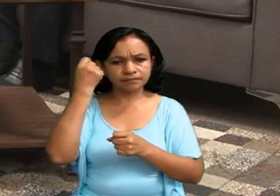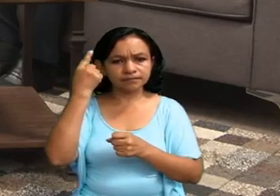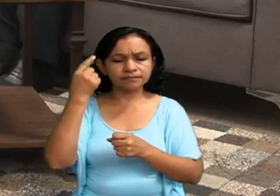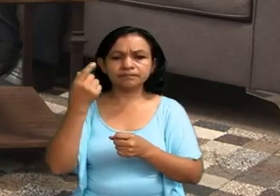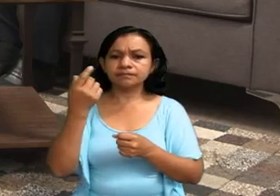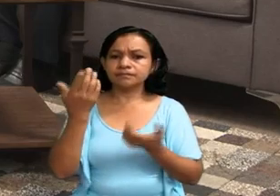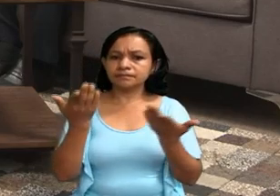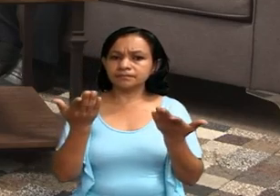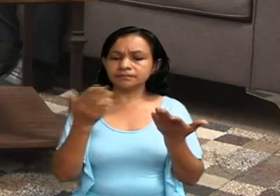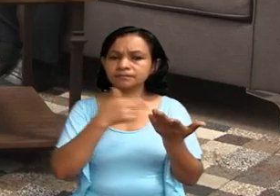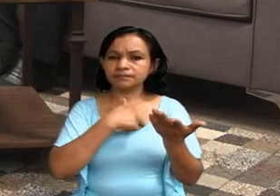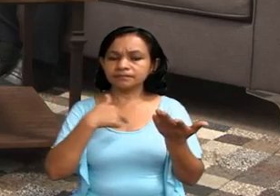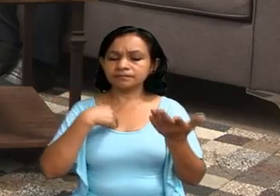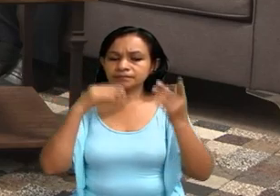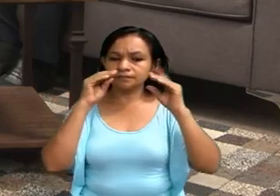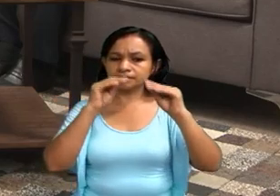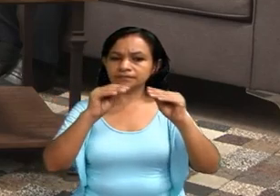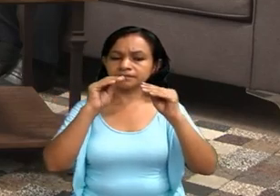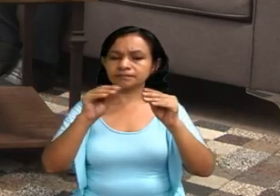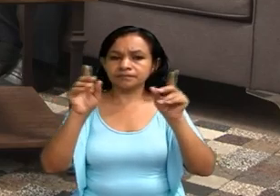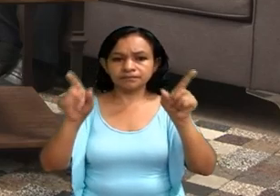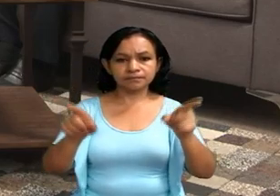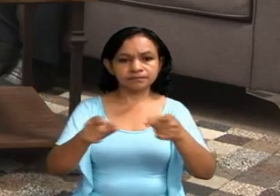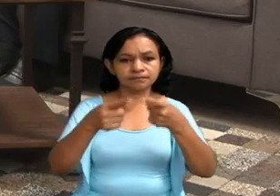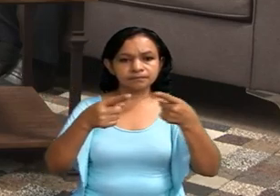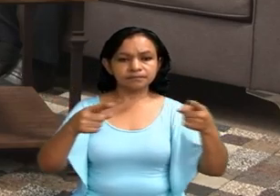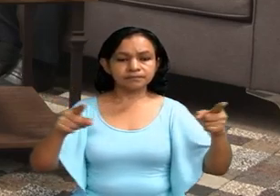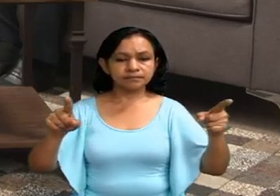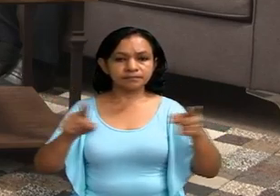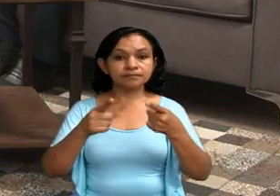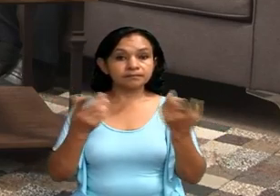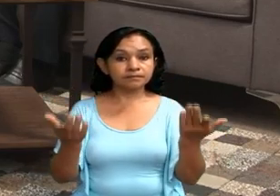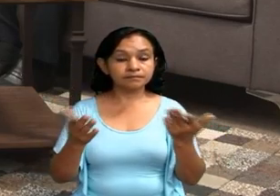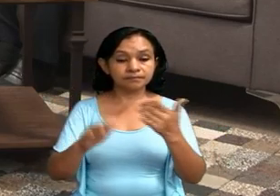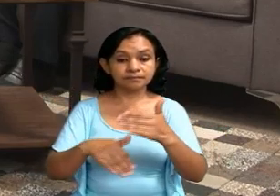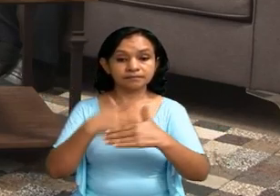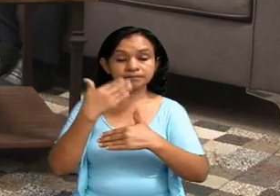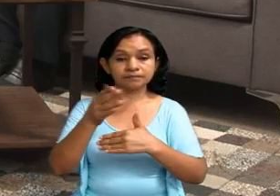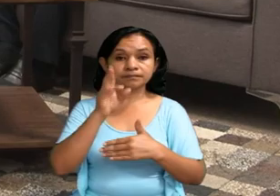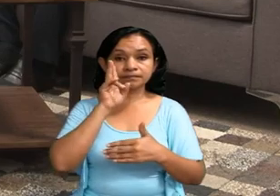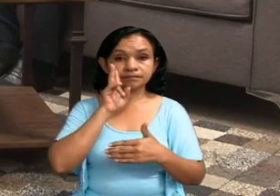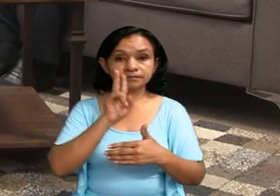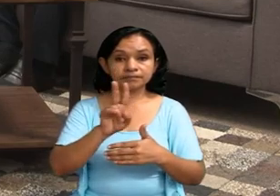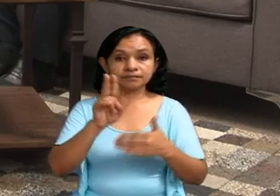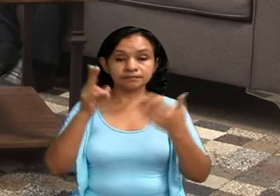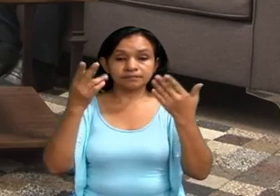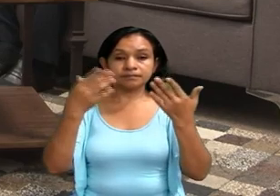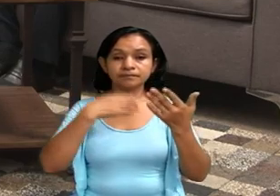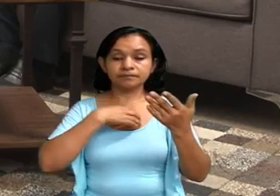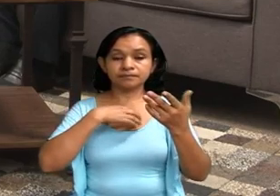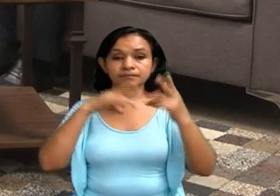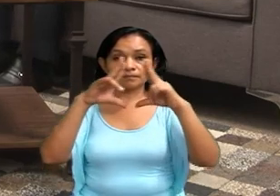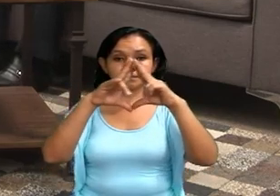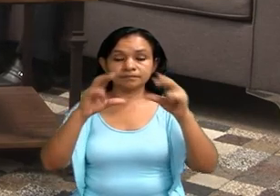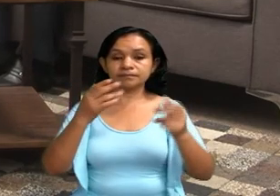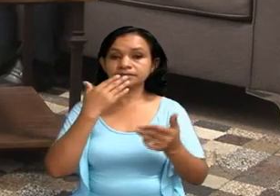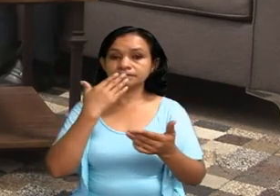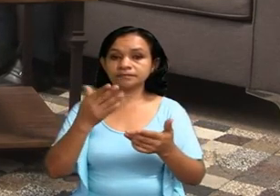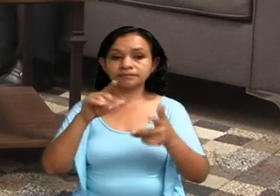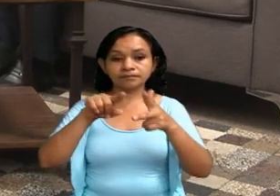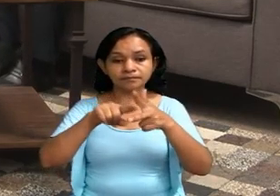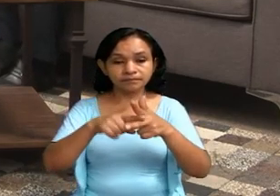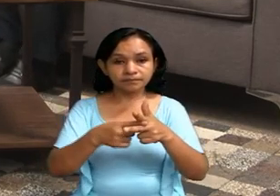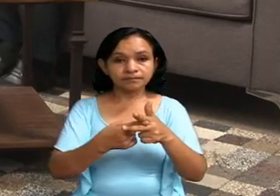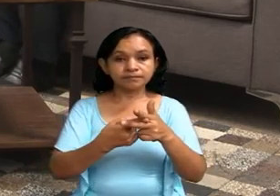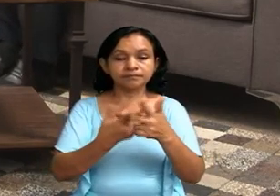lógica, en principio, de alfabetización musical en nuestro territorio y después de democratizar la cultura en nuestro país? Bueno, partimos del